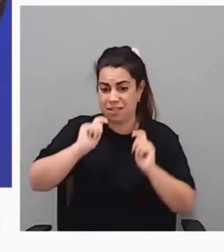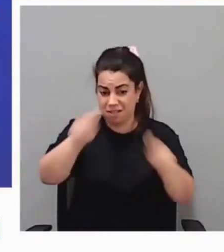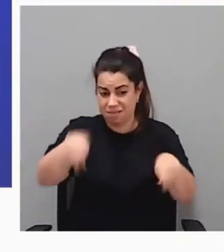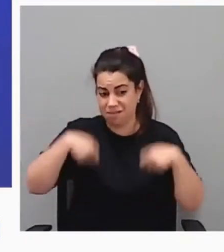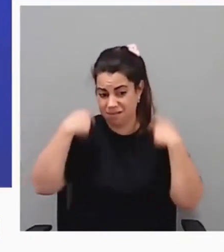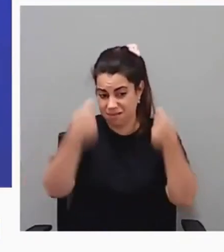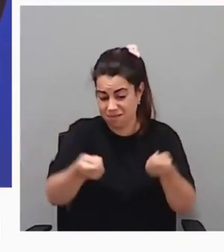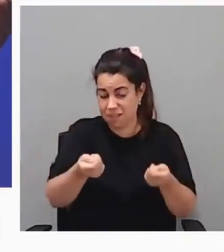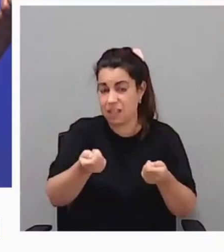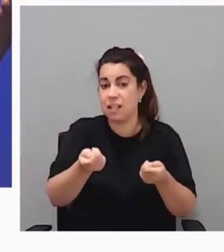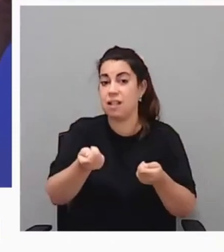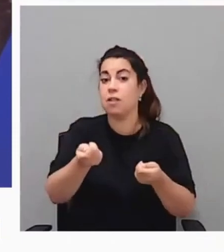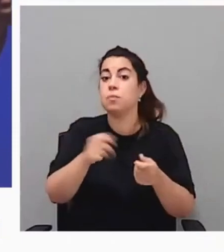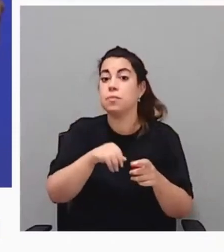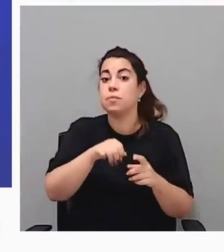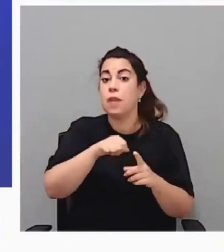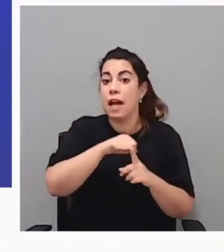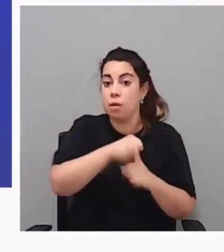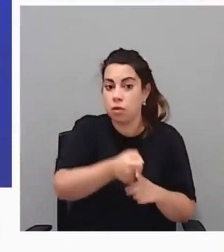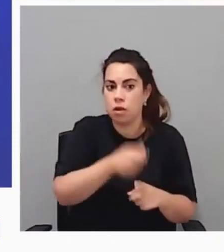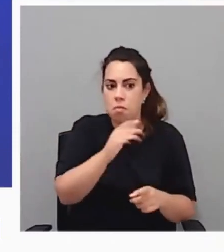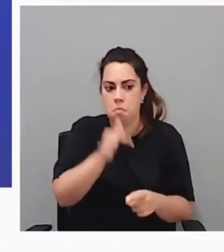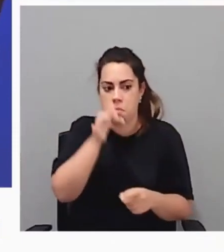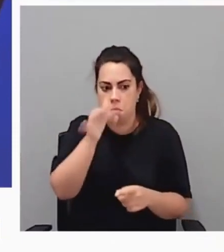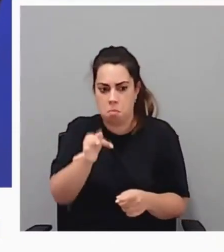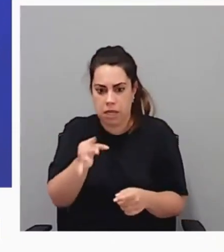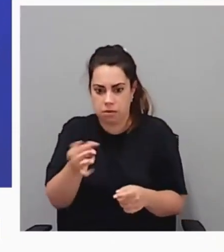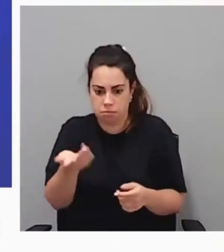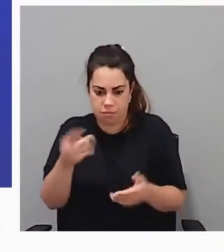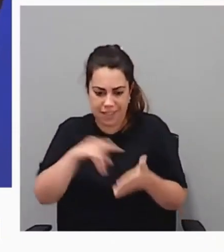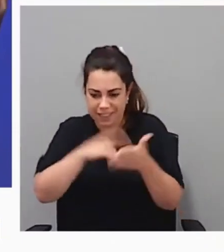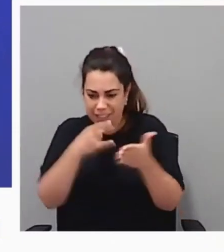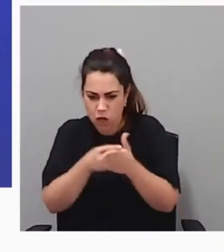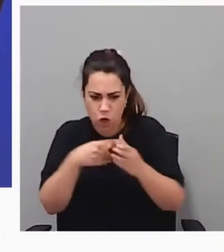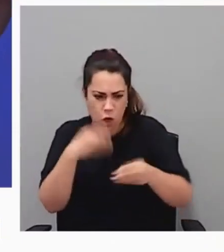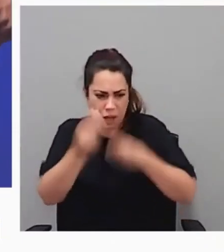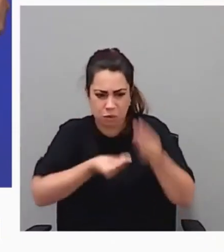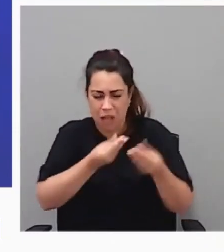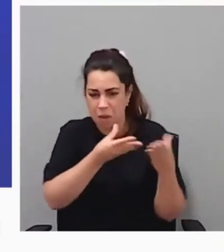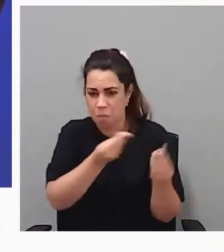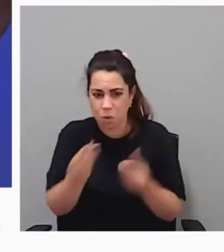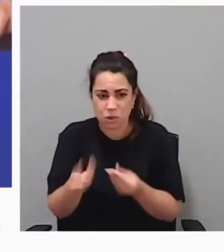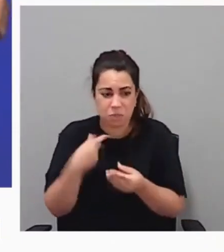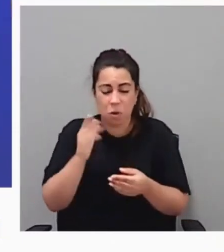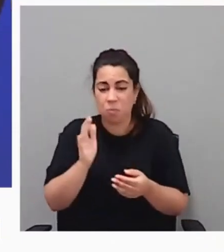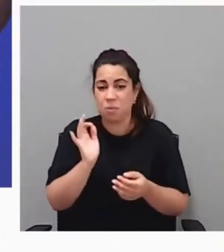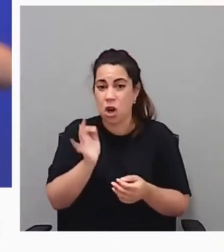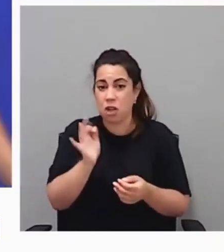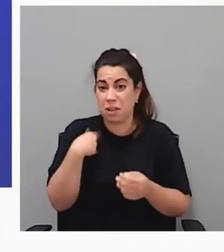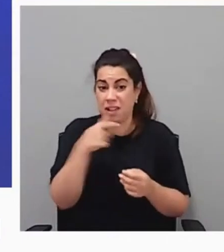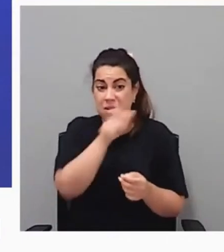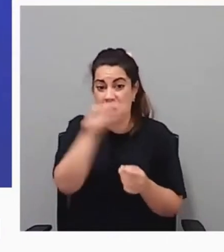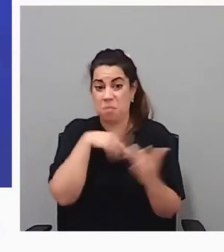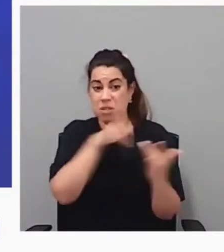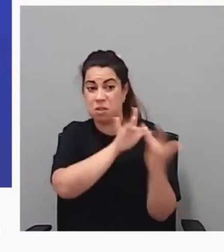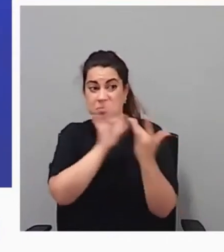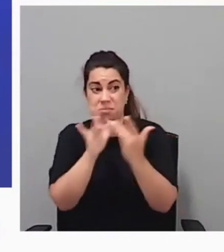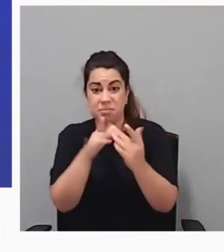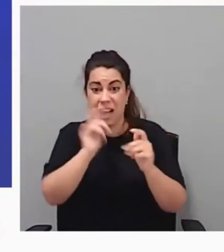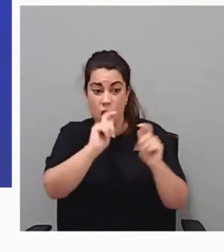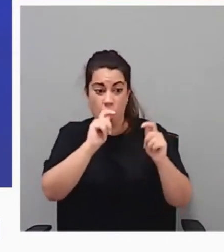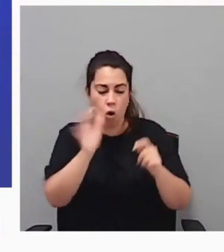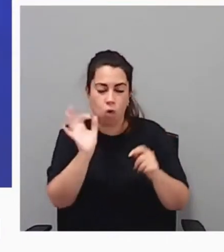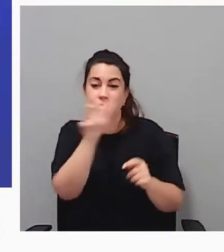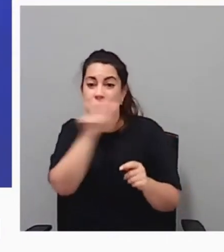de la tecnología excesivamente racionalista que no tiene en cuenta la complejidad de la relación de las personas con la naturaleza,